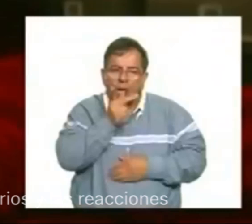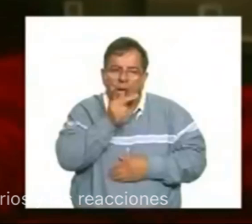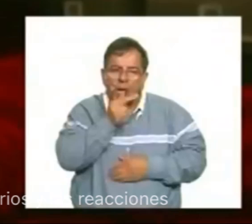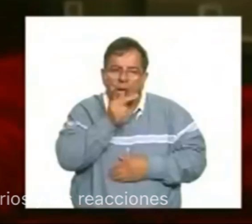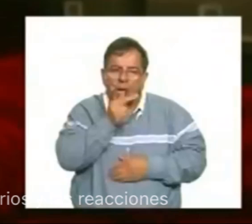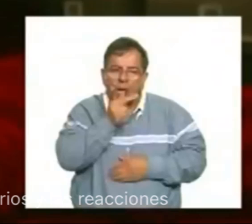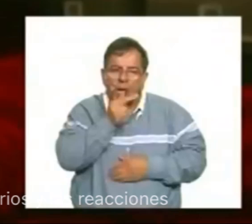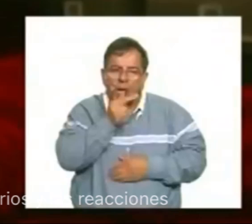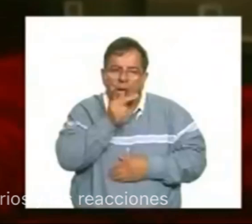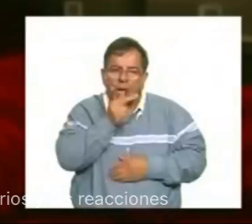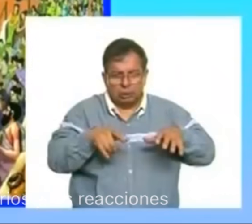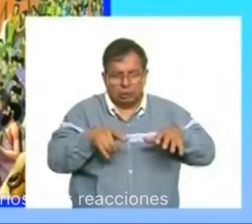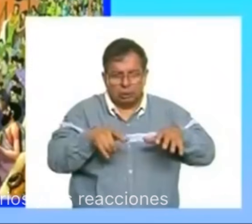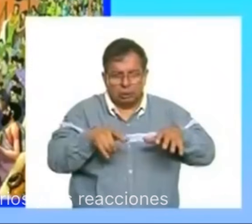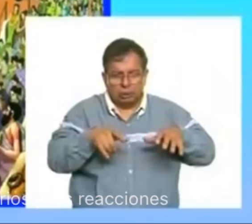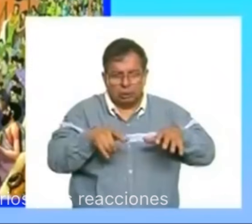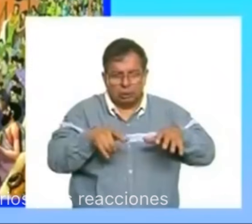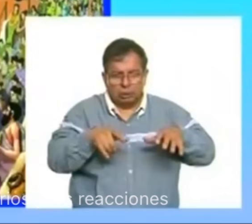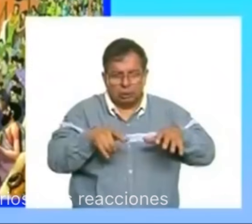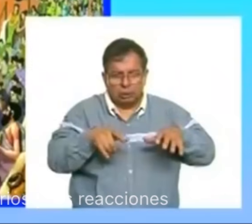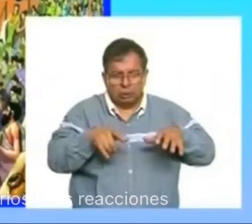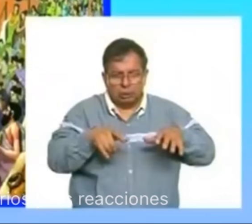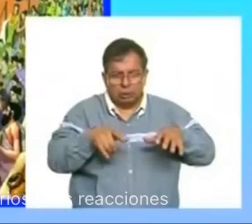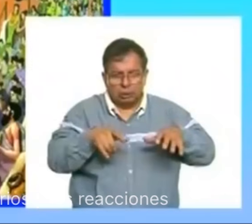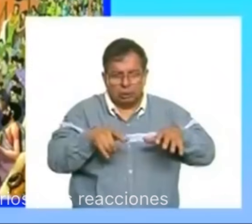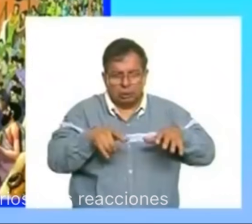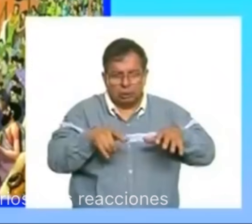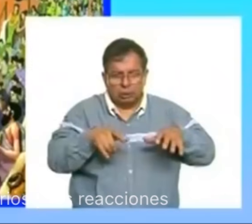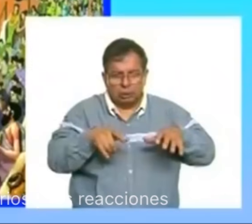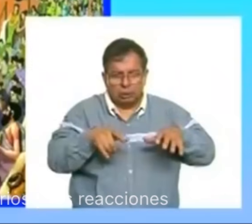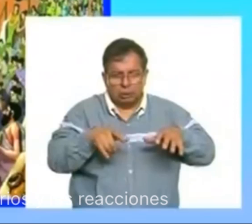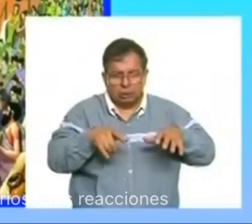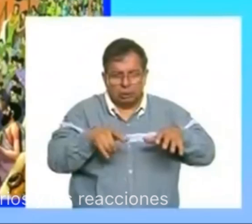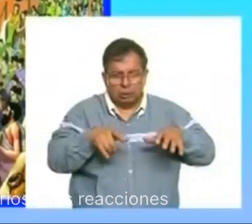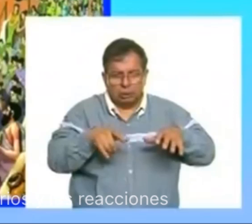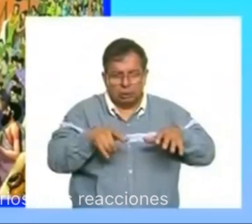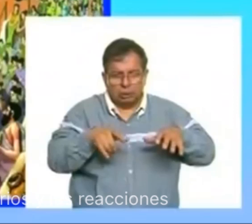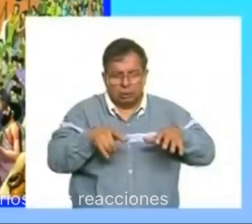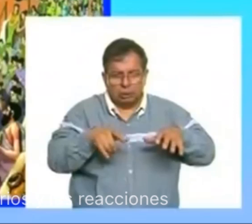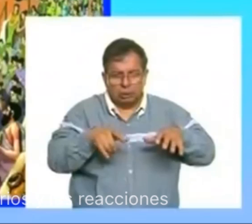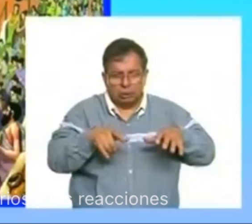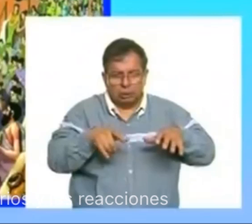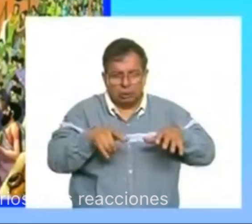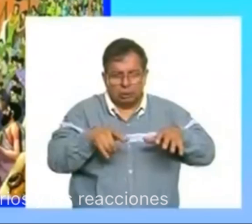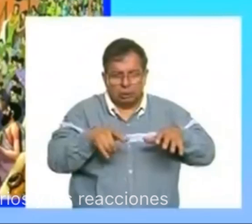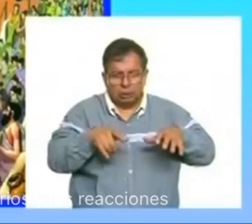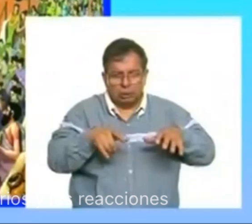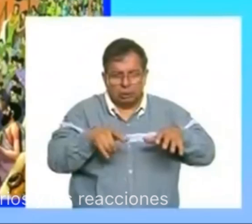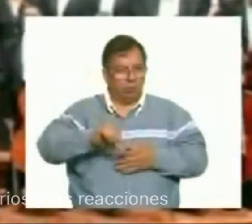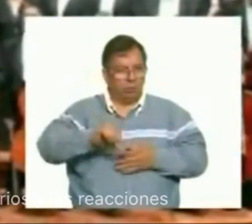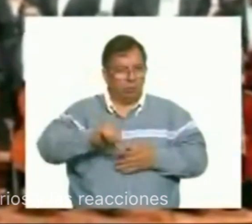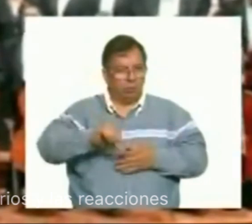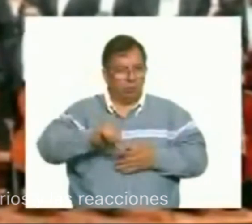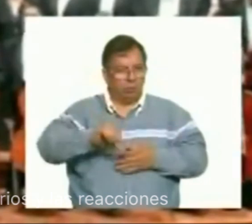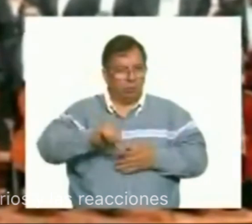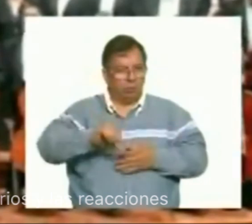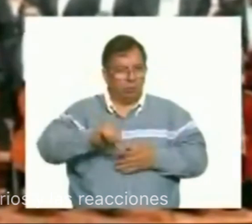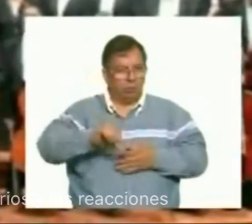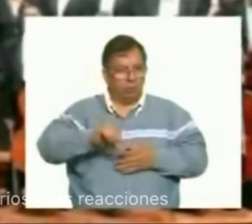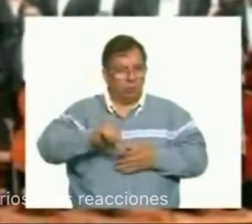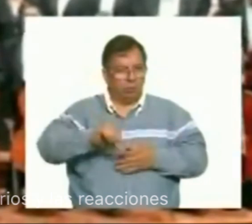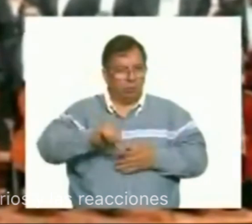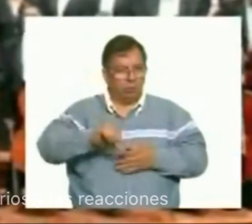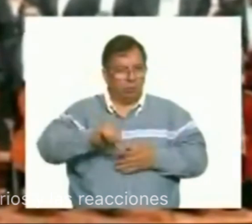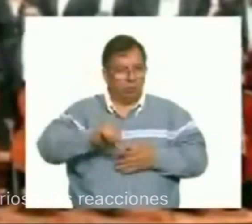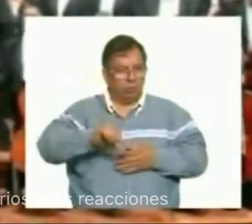que ver la danza con la música en la antigüedad la música se hacía al aire libre y músicos y bailarines eran considerados la orchestra la orquesta puede